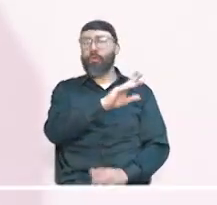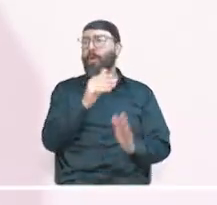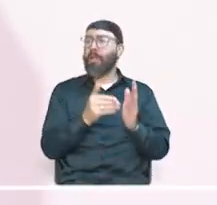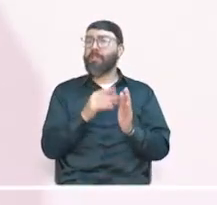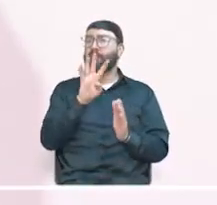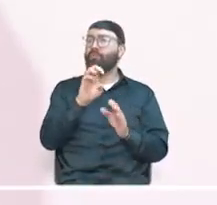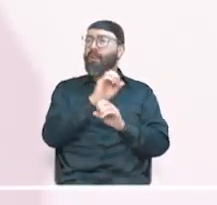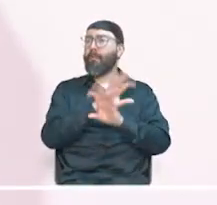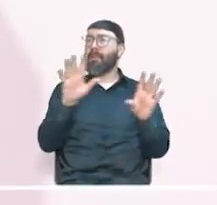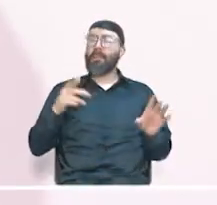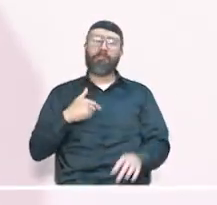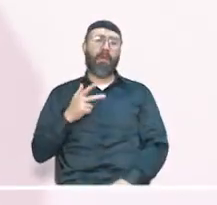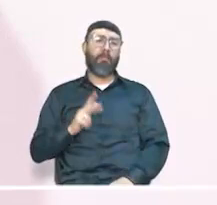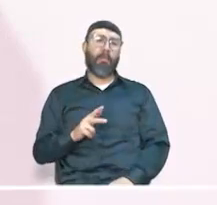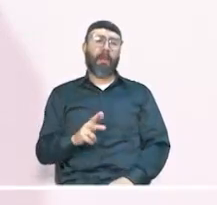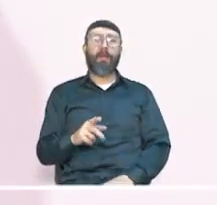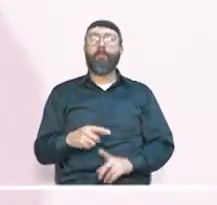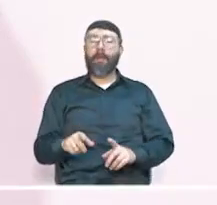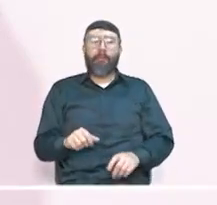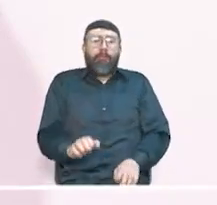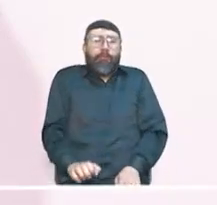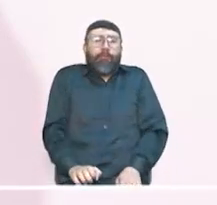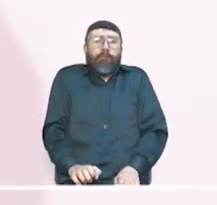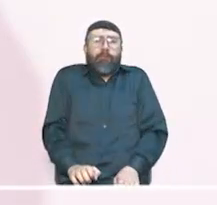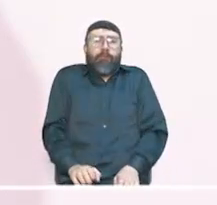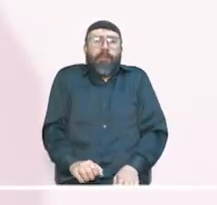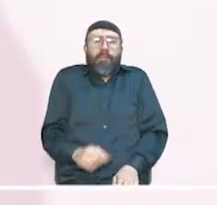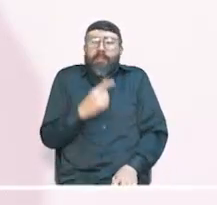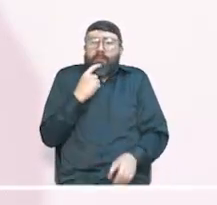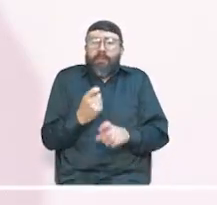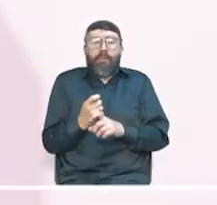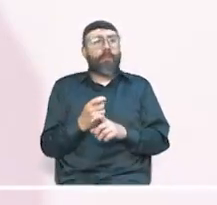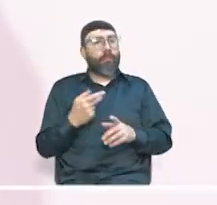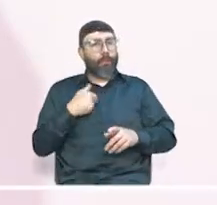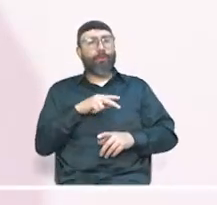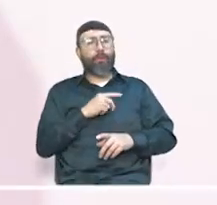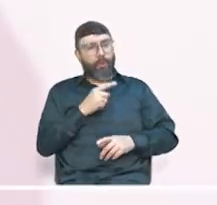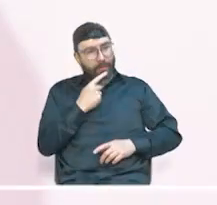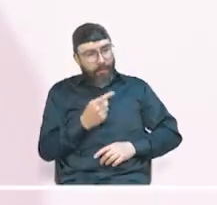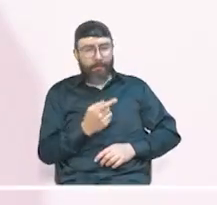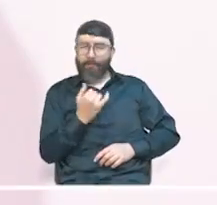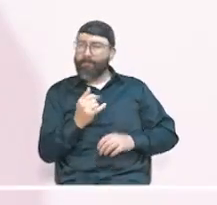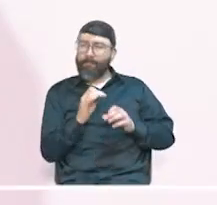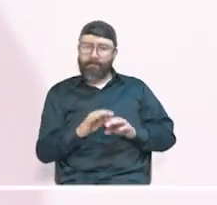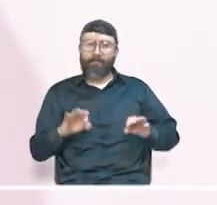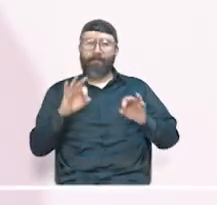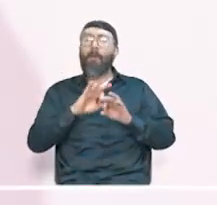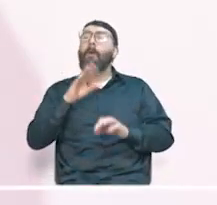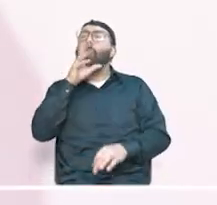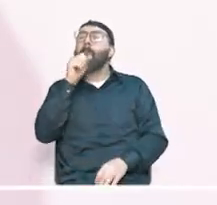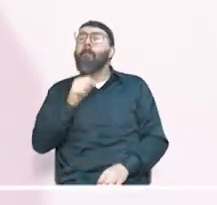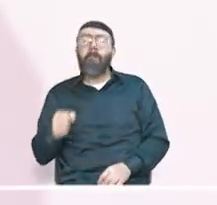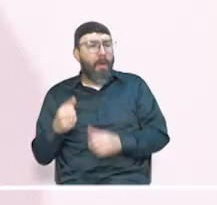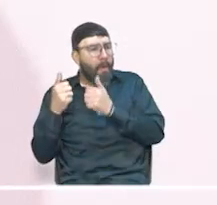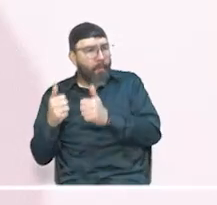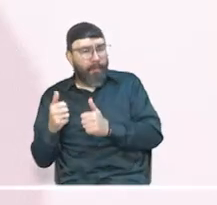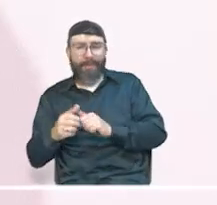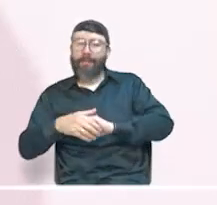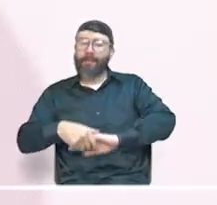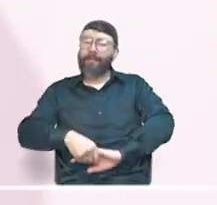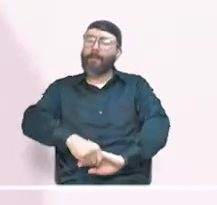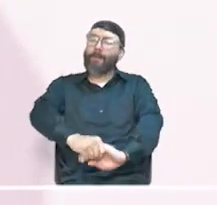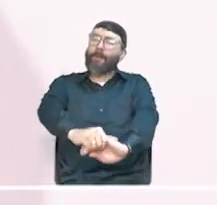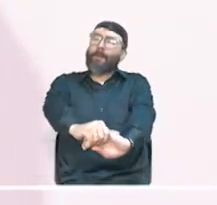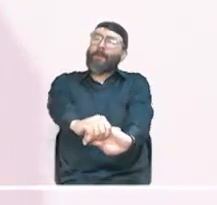pero están tiesos, llenos de retracciones. Muchas veces les hemos dicho en el programa, la clave del envejecimiento es un adecuado estiramiento. Si